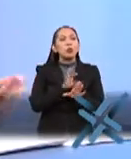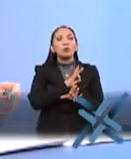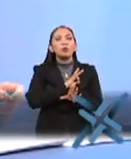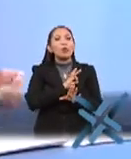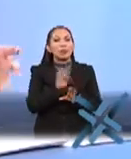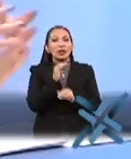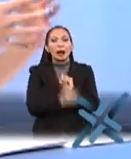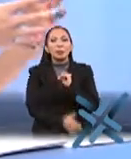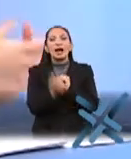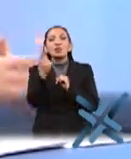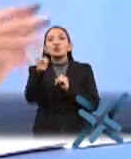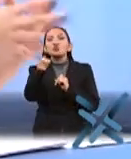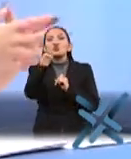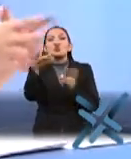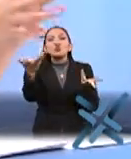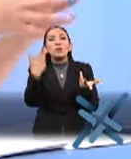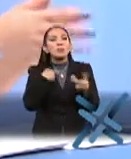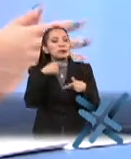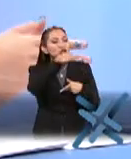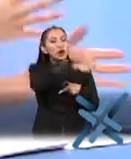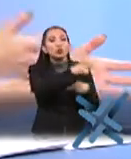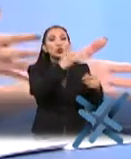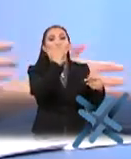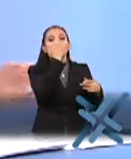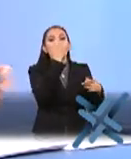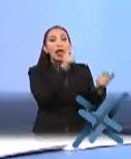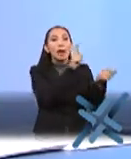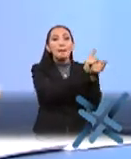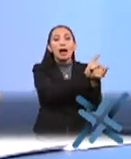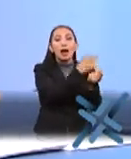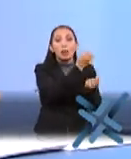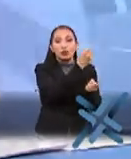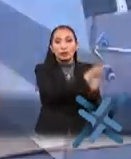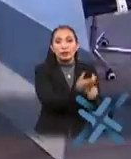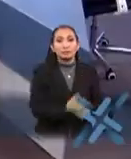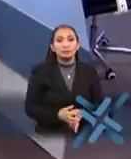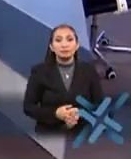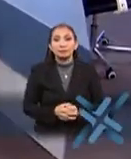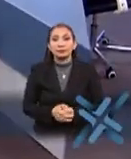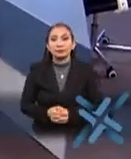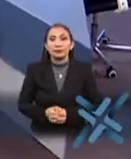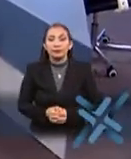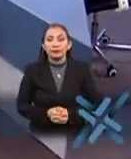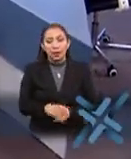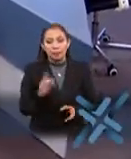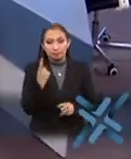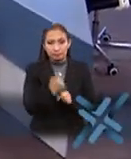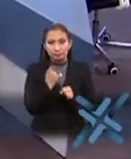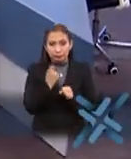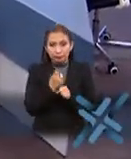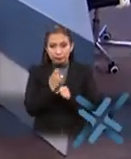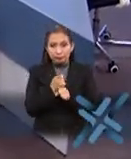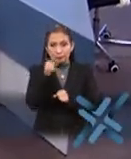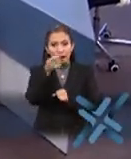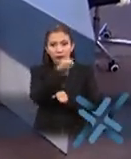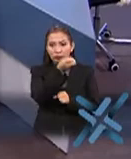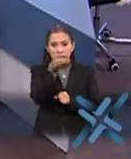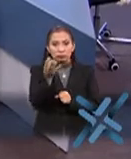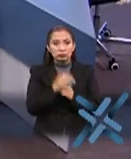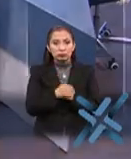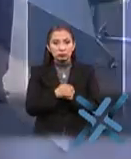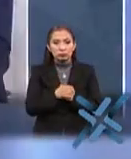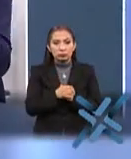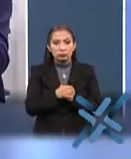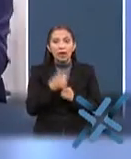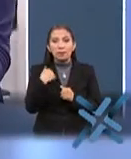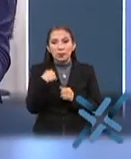para terminar, acercar las personas de tu institución a este tipo de oportunidades? Bueno, para empezar, al